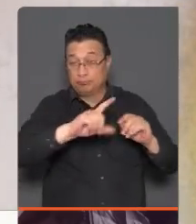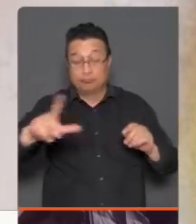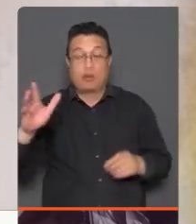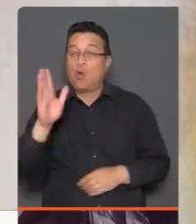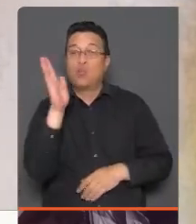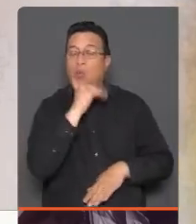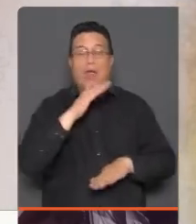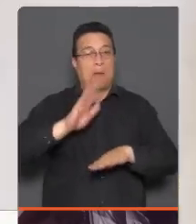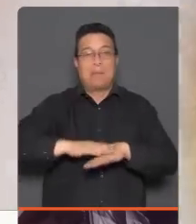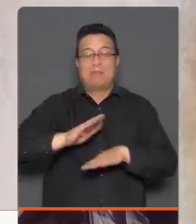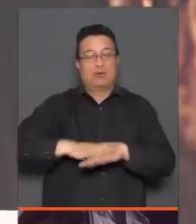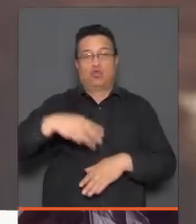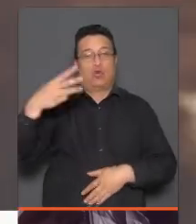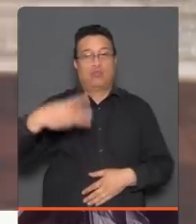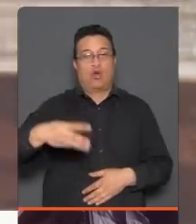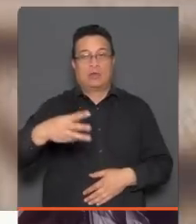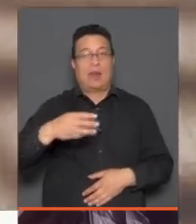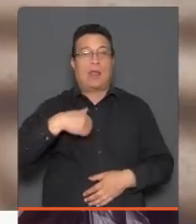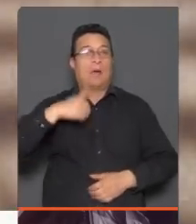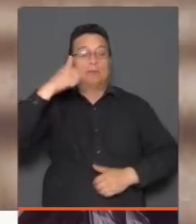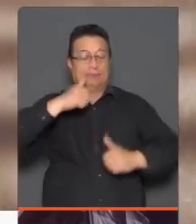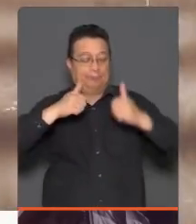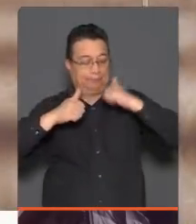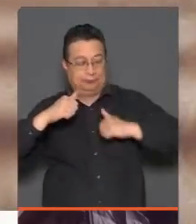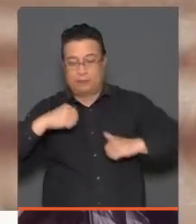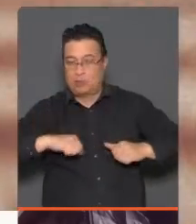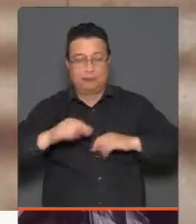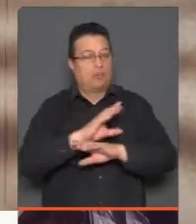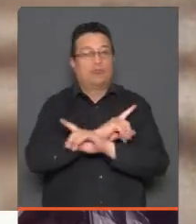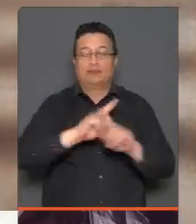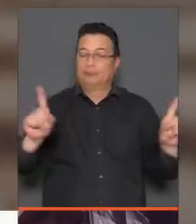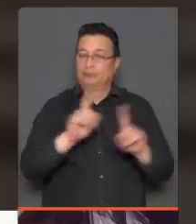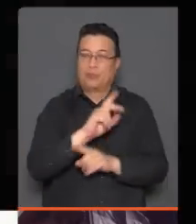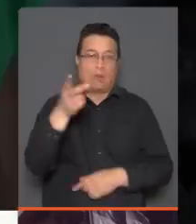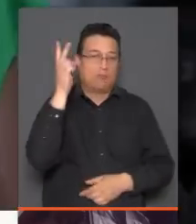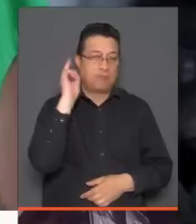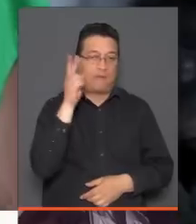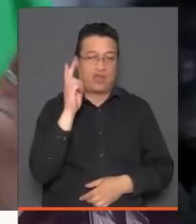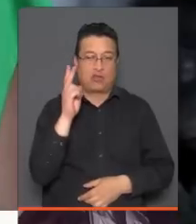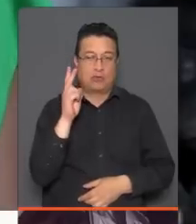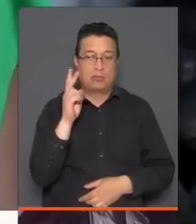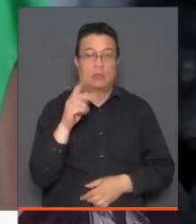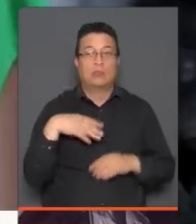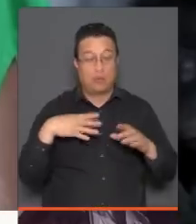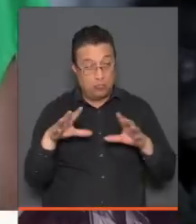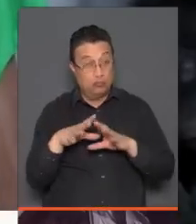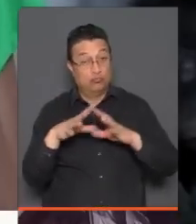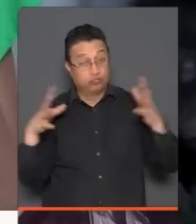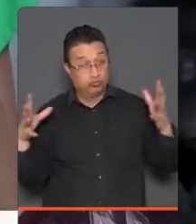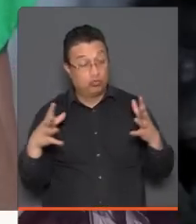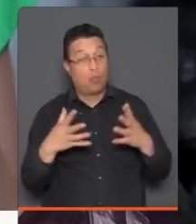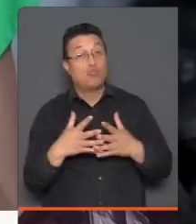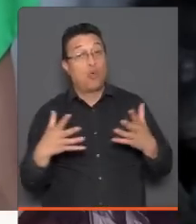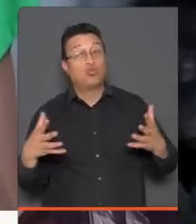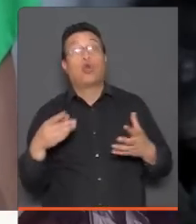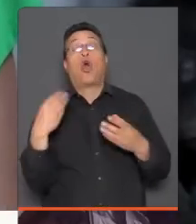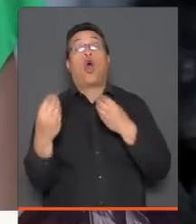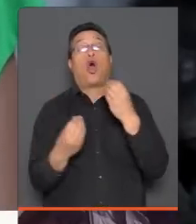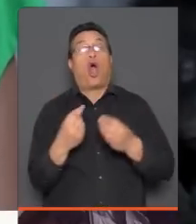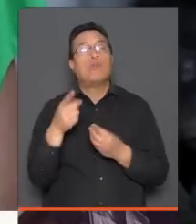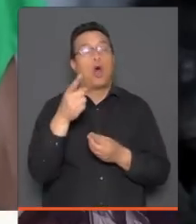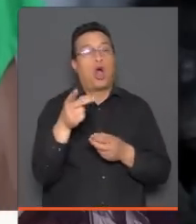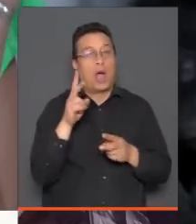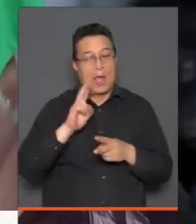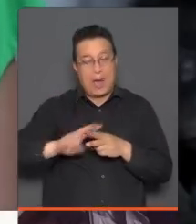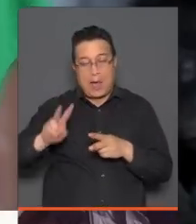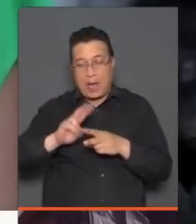autorización municipal para la realización de ninguna actividad comercial. Lo que llama la atención enormemente es cómo ellos se prepararon